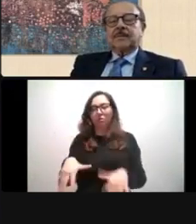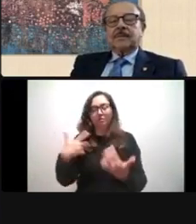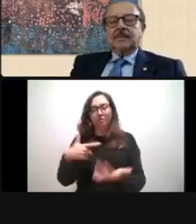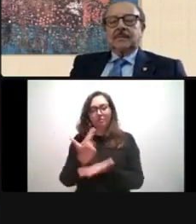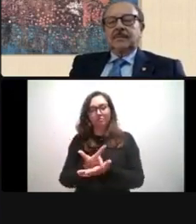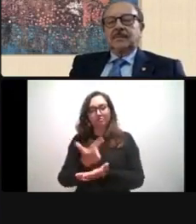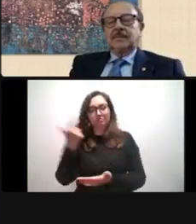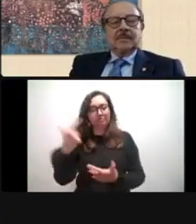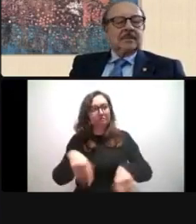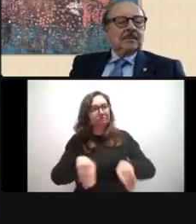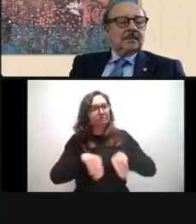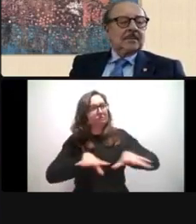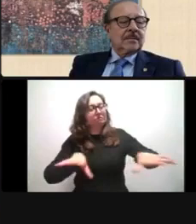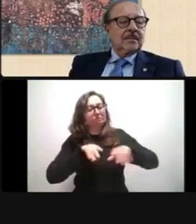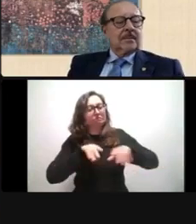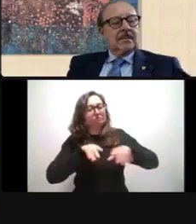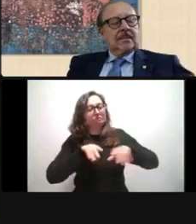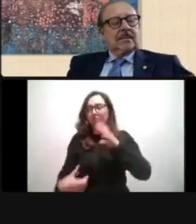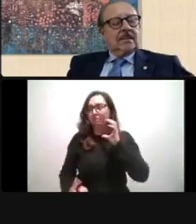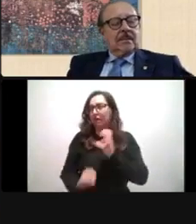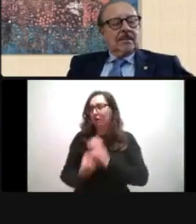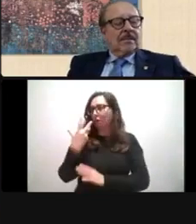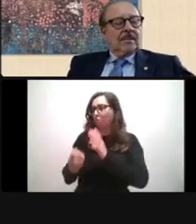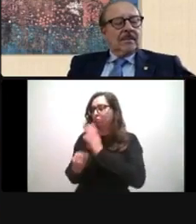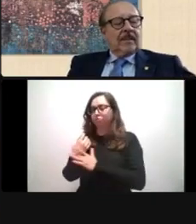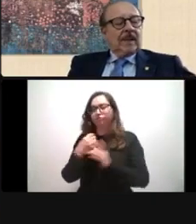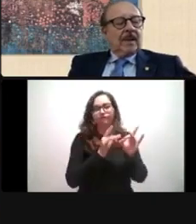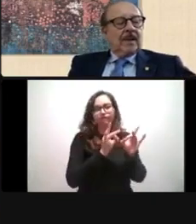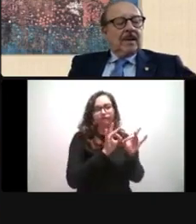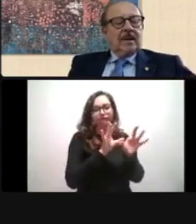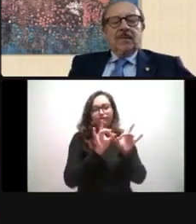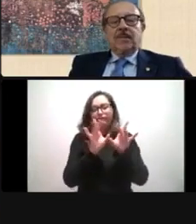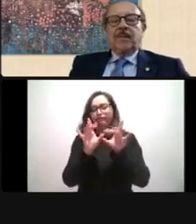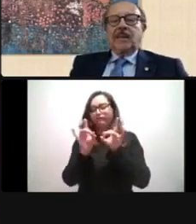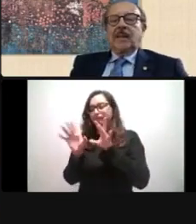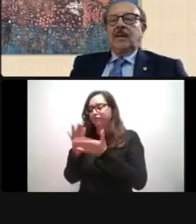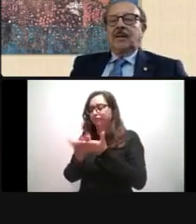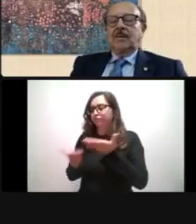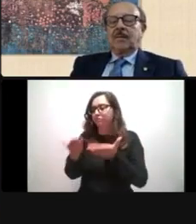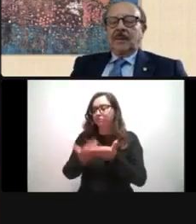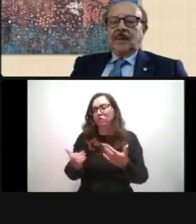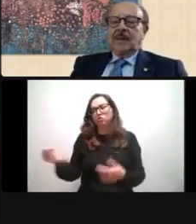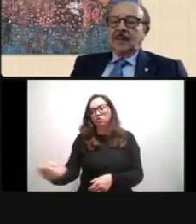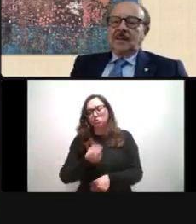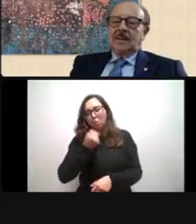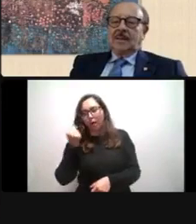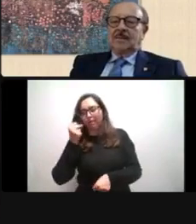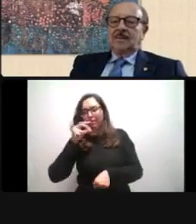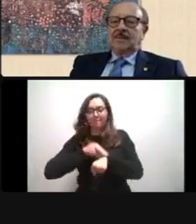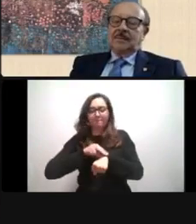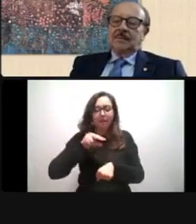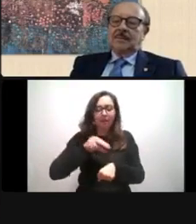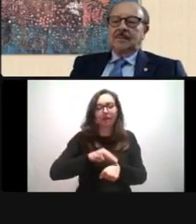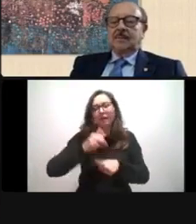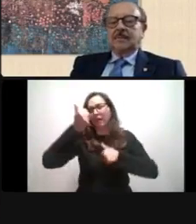y vienen estas situaciones que afortunadamente la ciencia, en este caso la medicina, la cirugía plástica y reconstructiva,